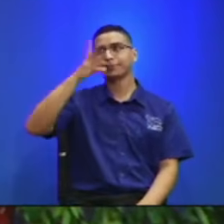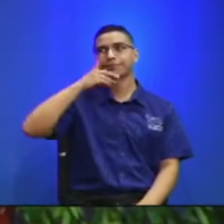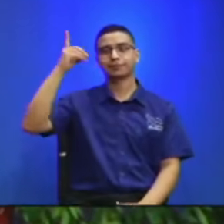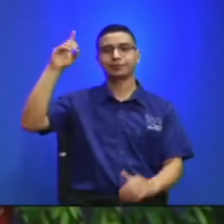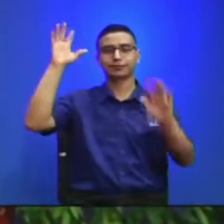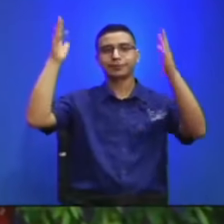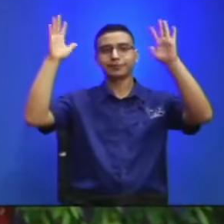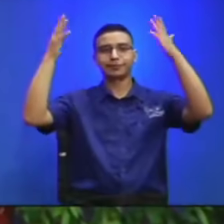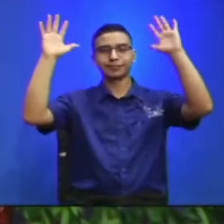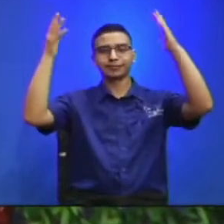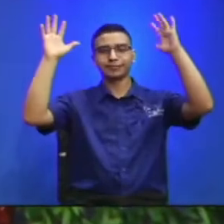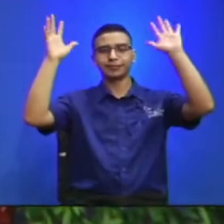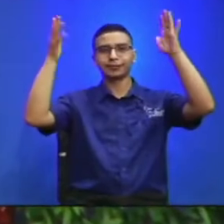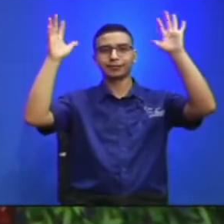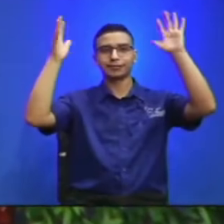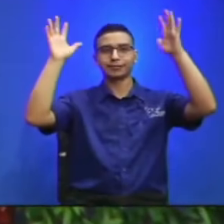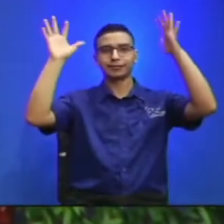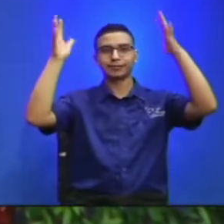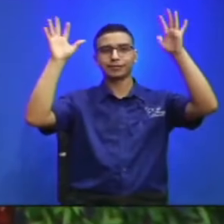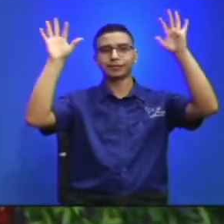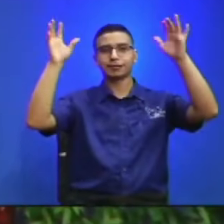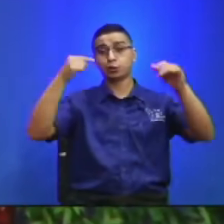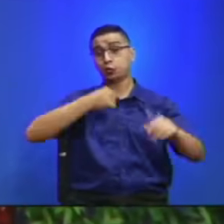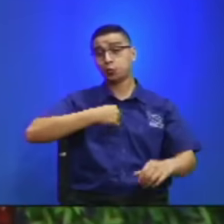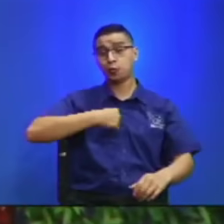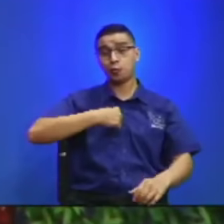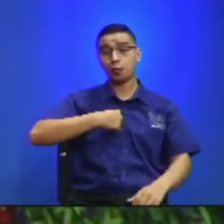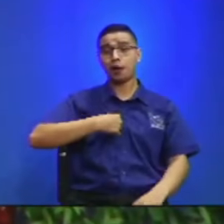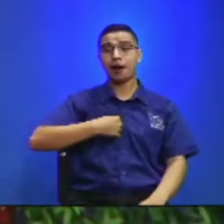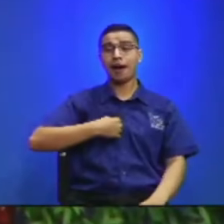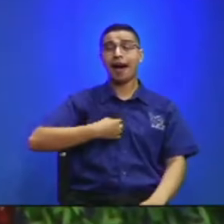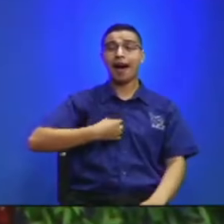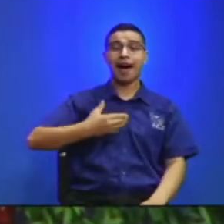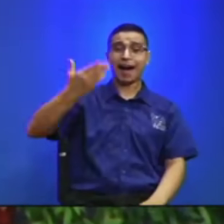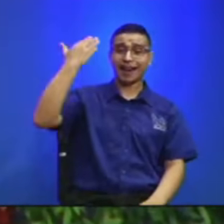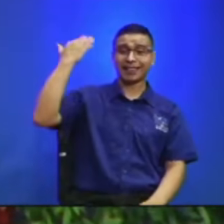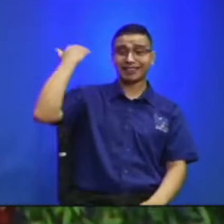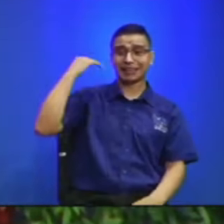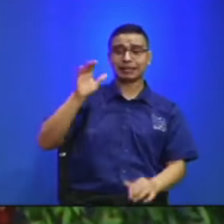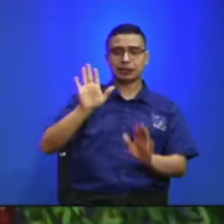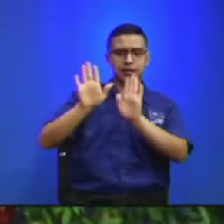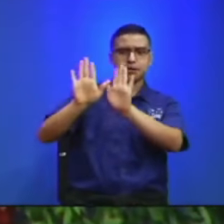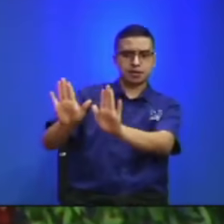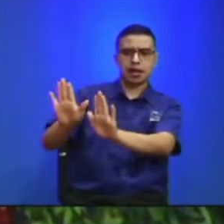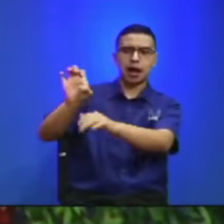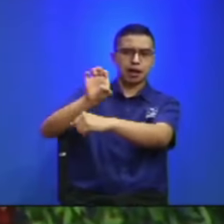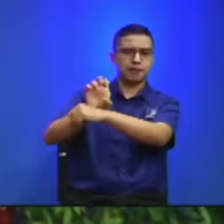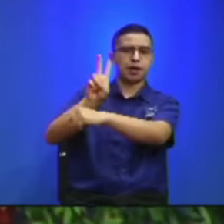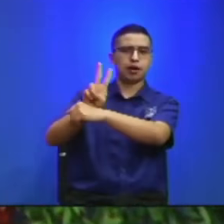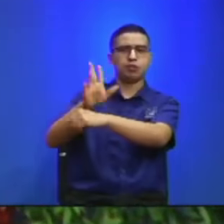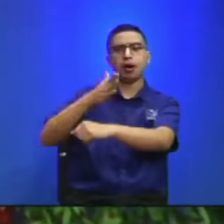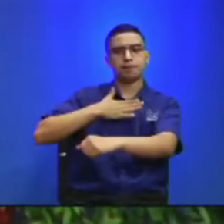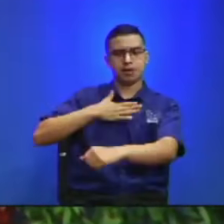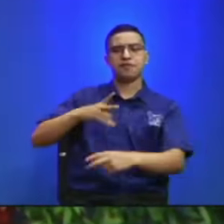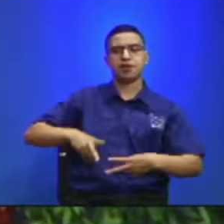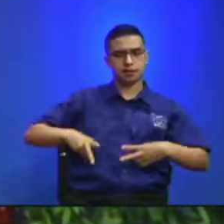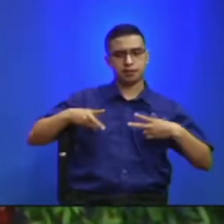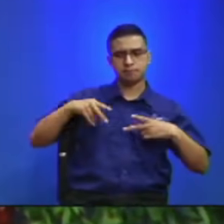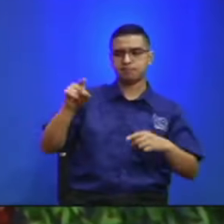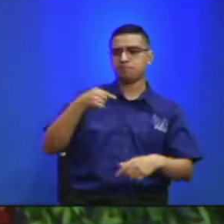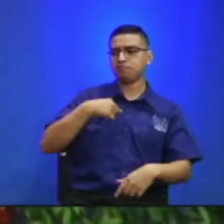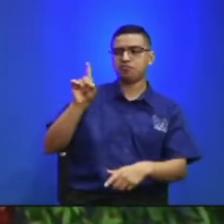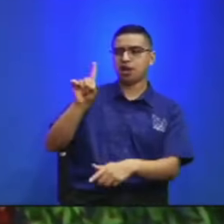yo me oponía tienes que quedar alegre aquí allá también está bien alegre les debe